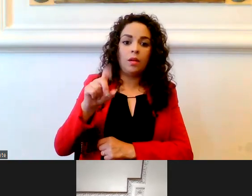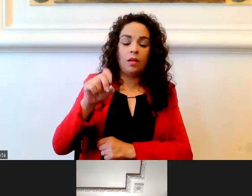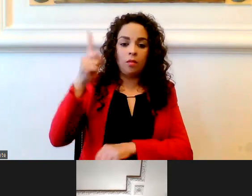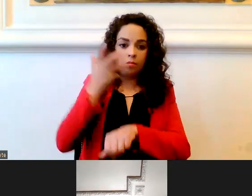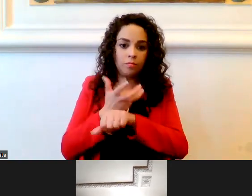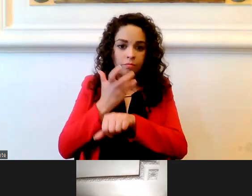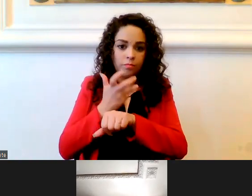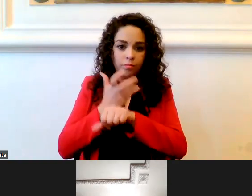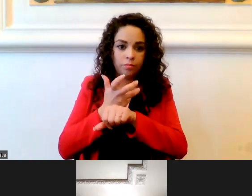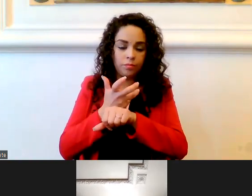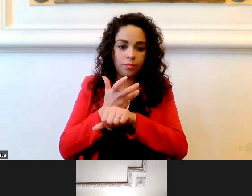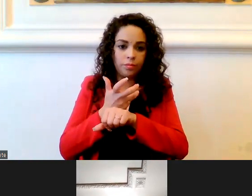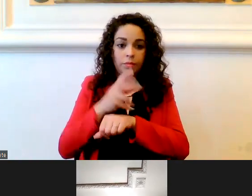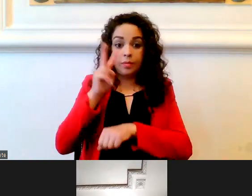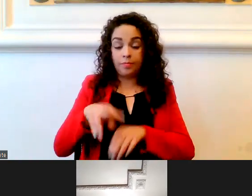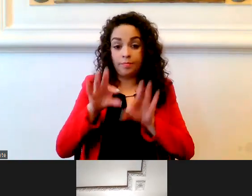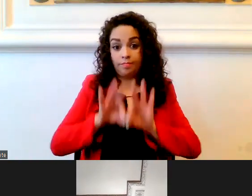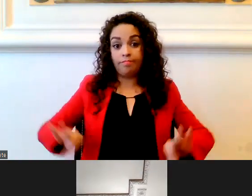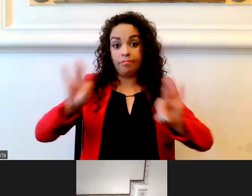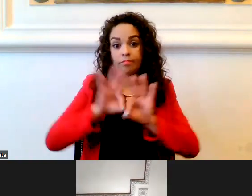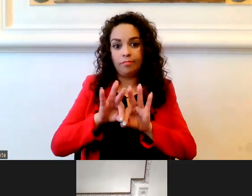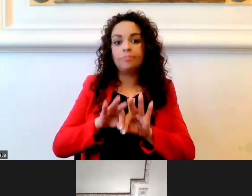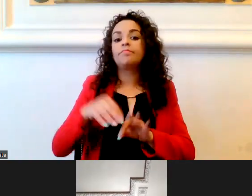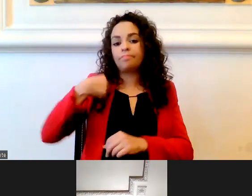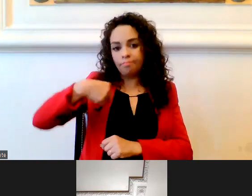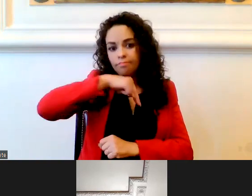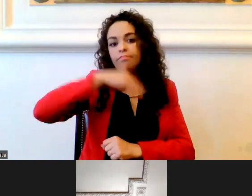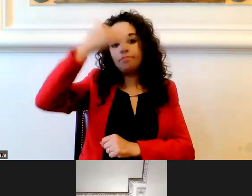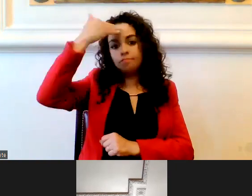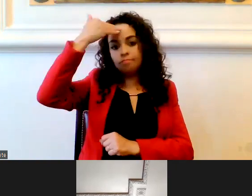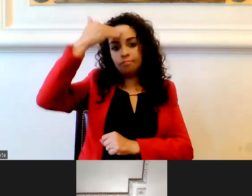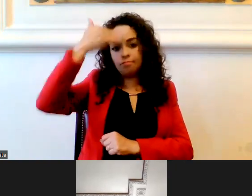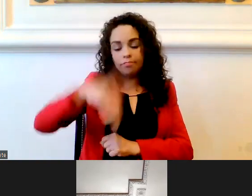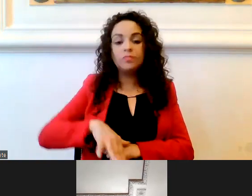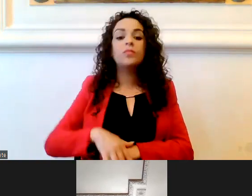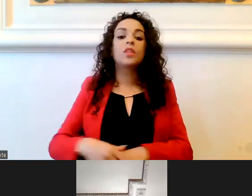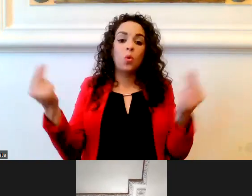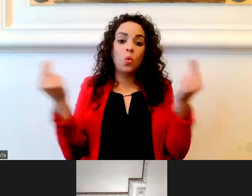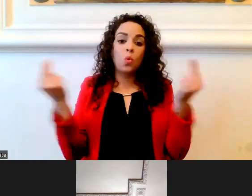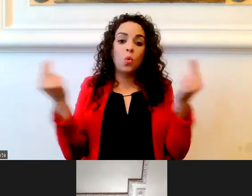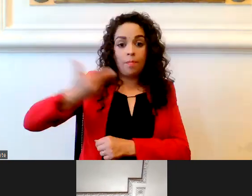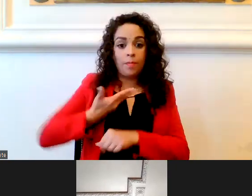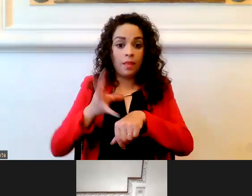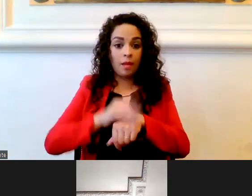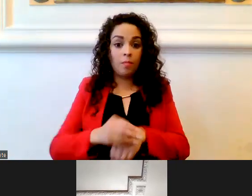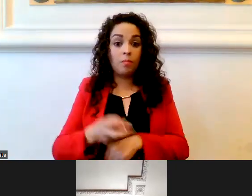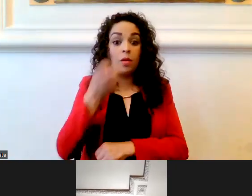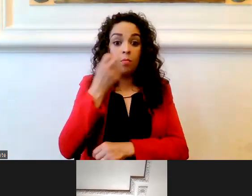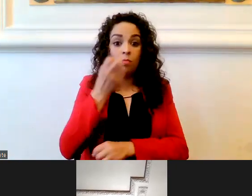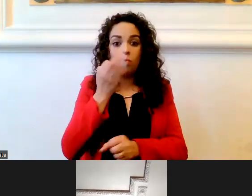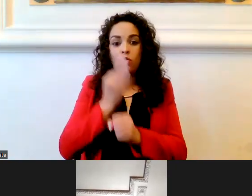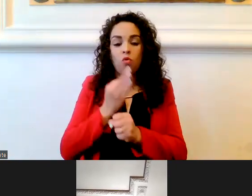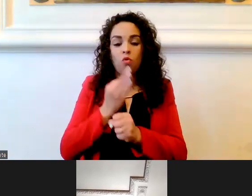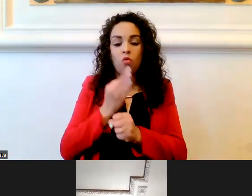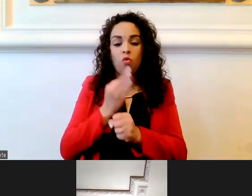la importancia de este tipo de visitas y la urgencia de la solicitud, razón por la cual citamos a sesión extraordinaria para estar en tiempo y forma con los